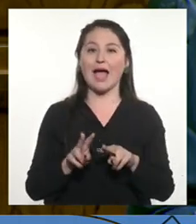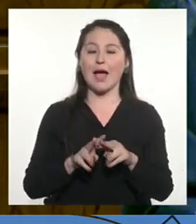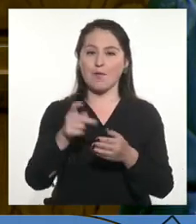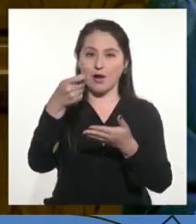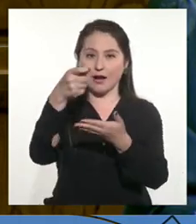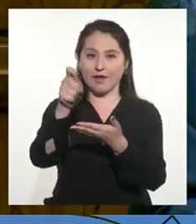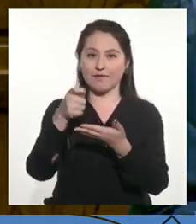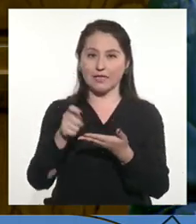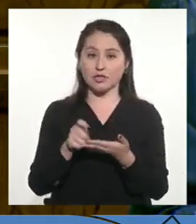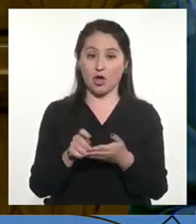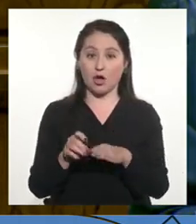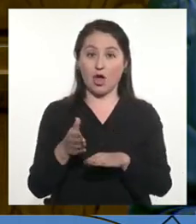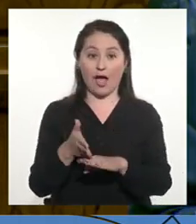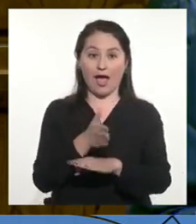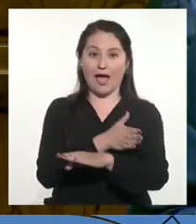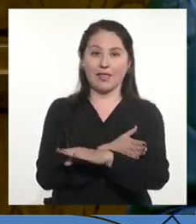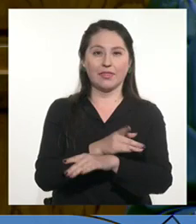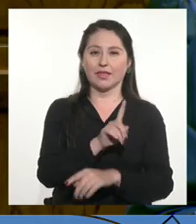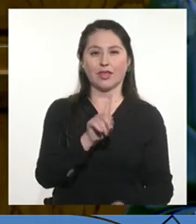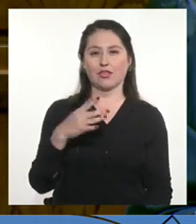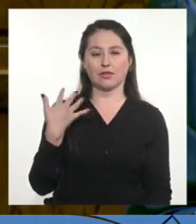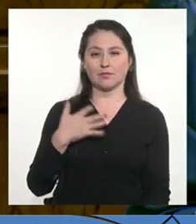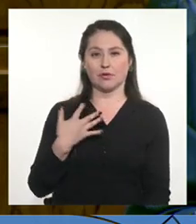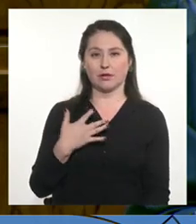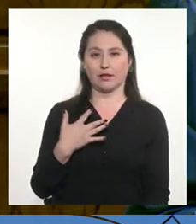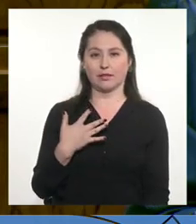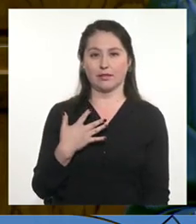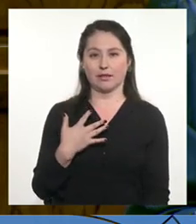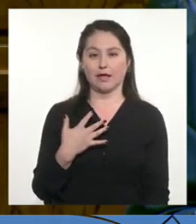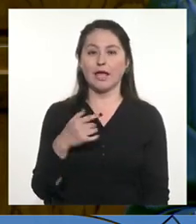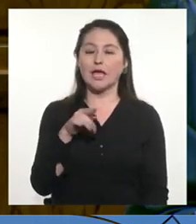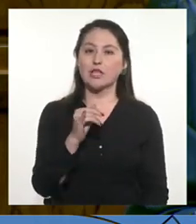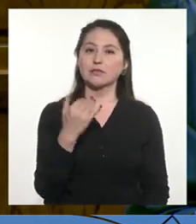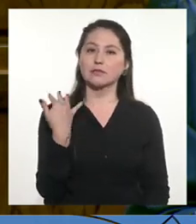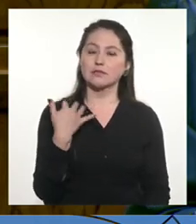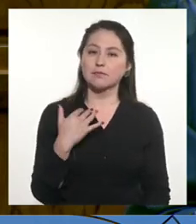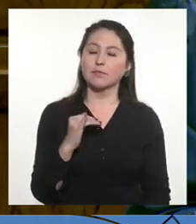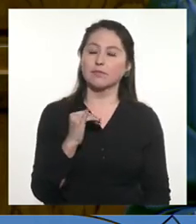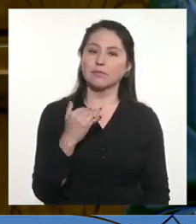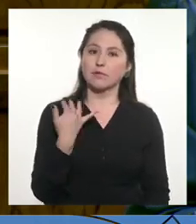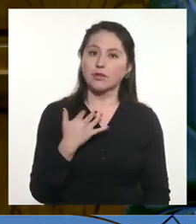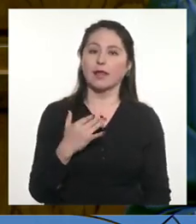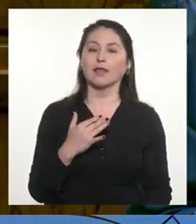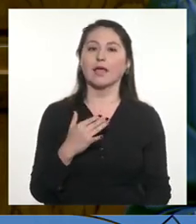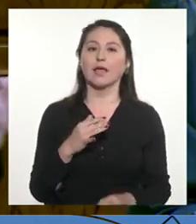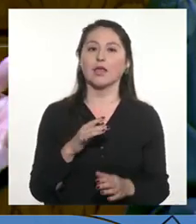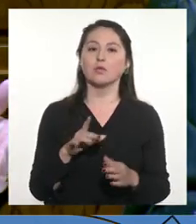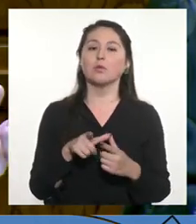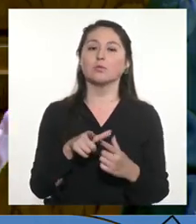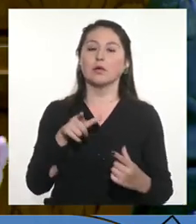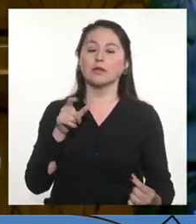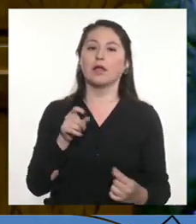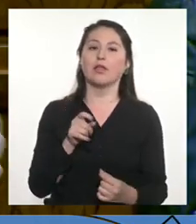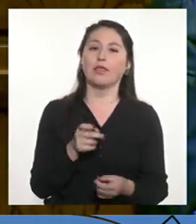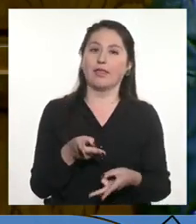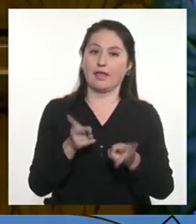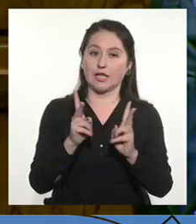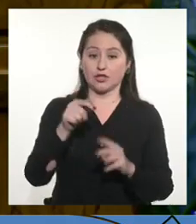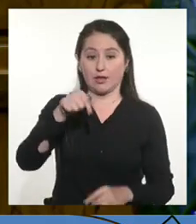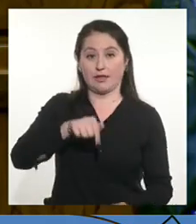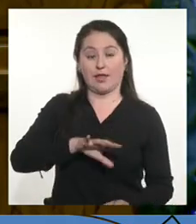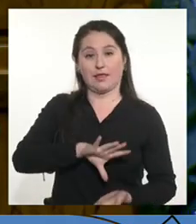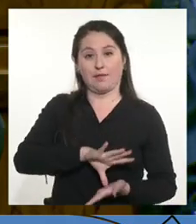sentido me parece que es algo indispensable en un estado de derecho el término a más como en este país somos